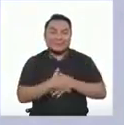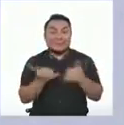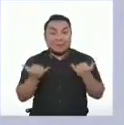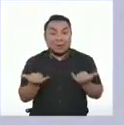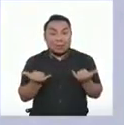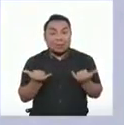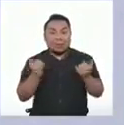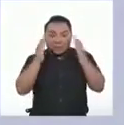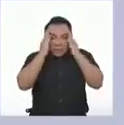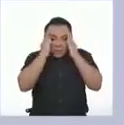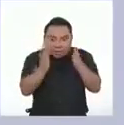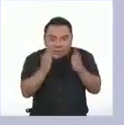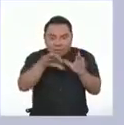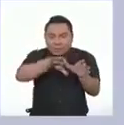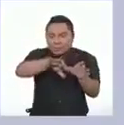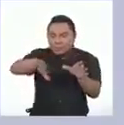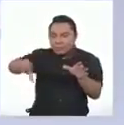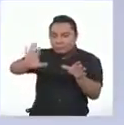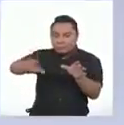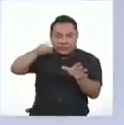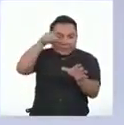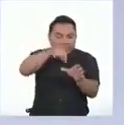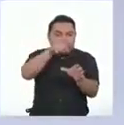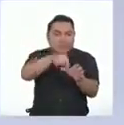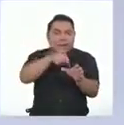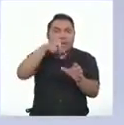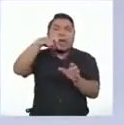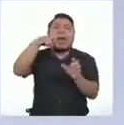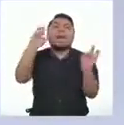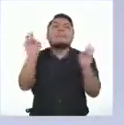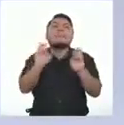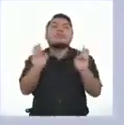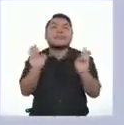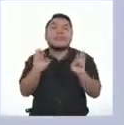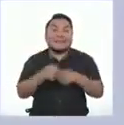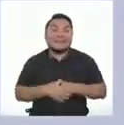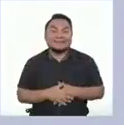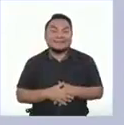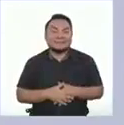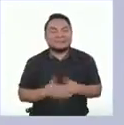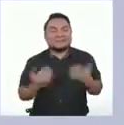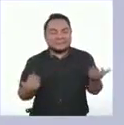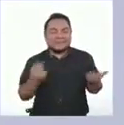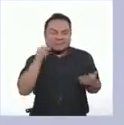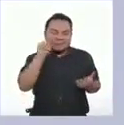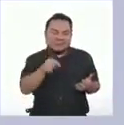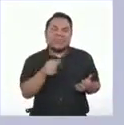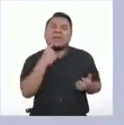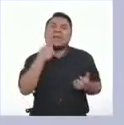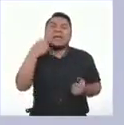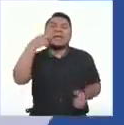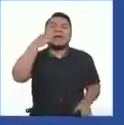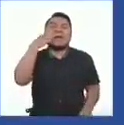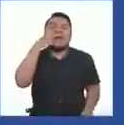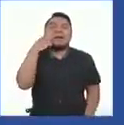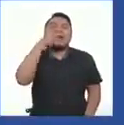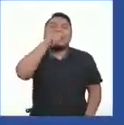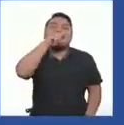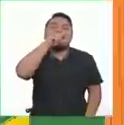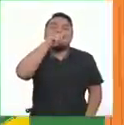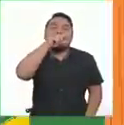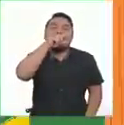a enfocar en las proteínas. Veamos, por ejemplo, los componentes que tiene la carne de un